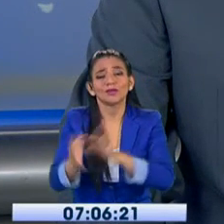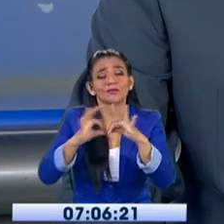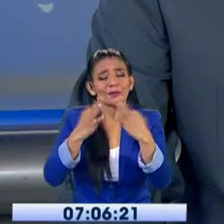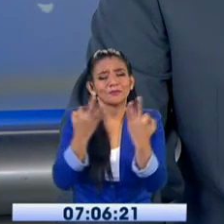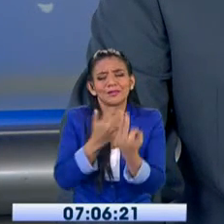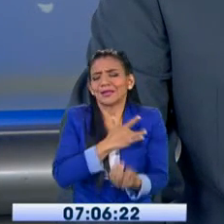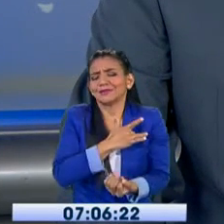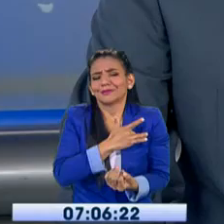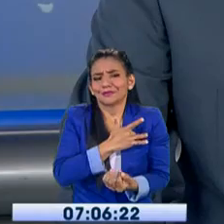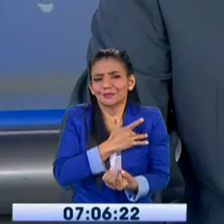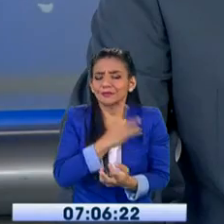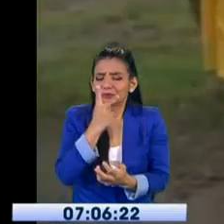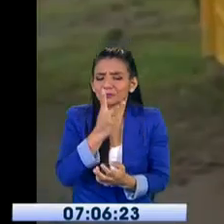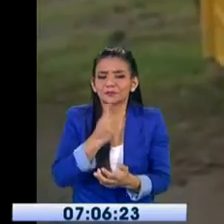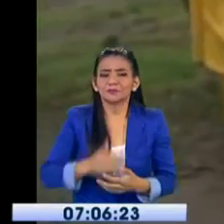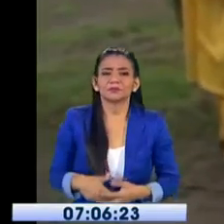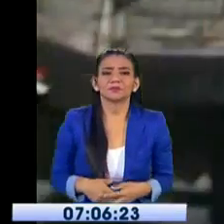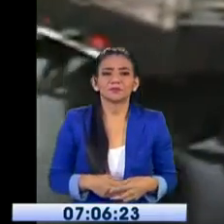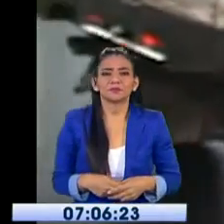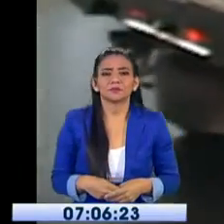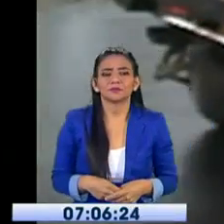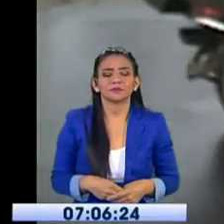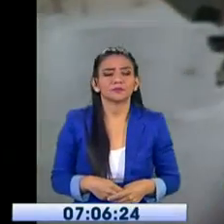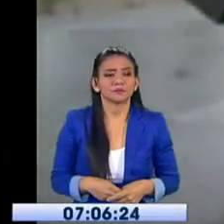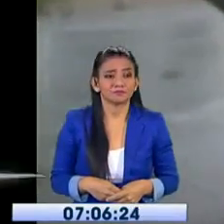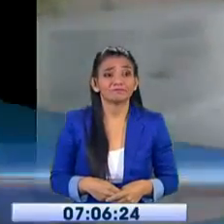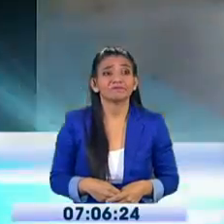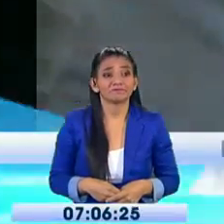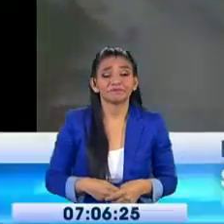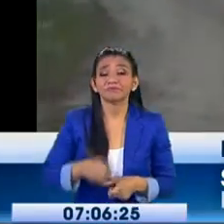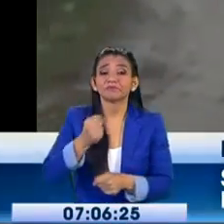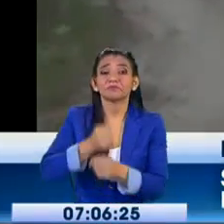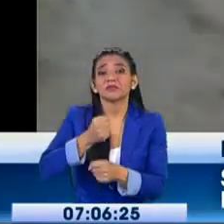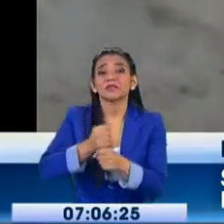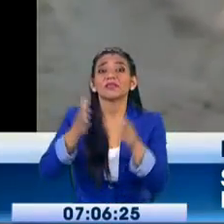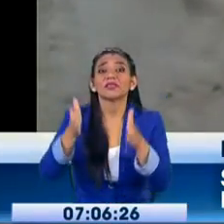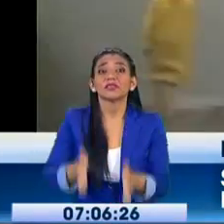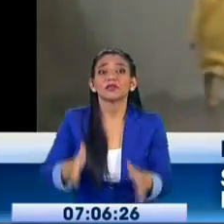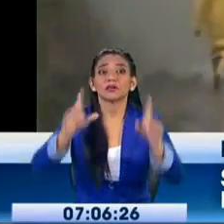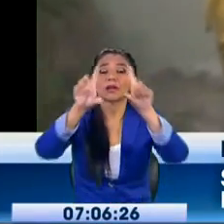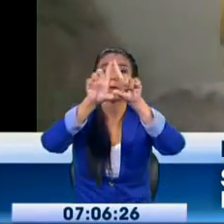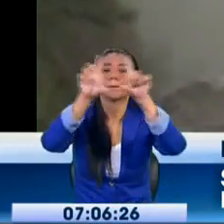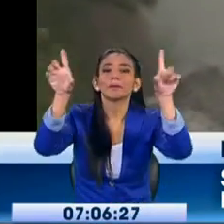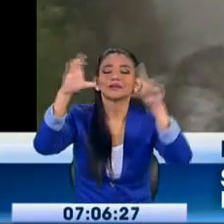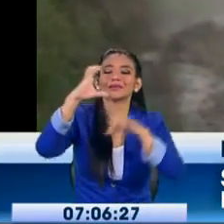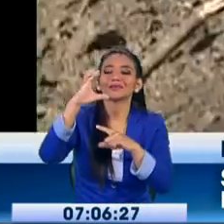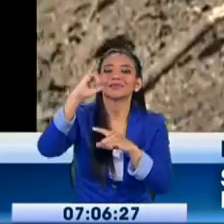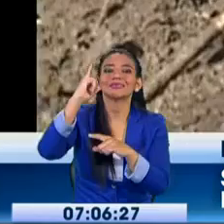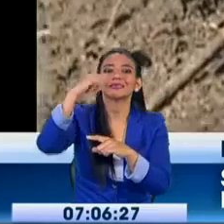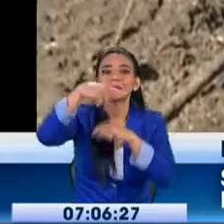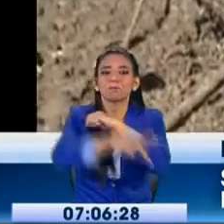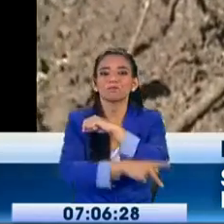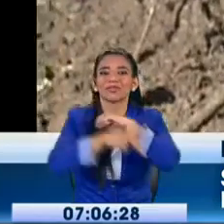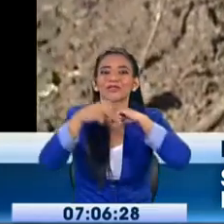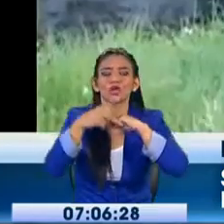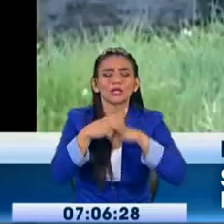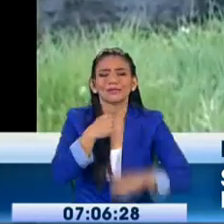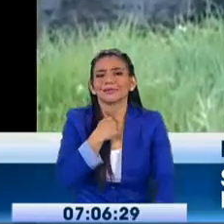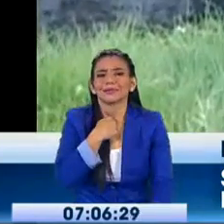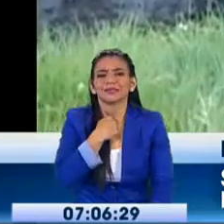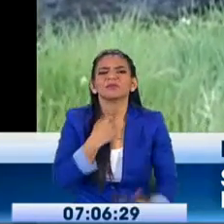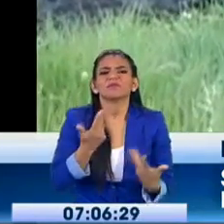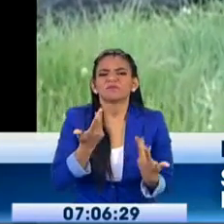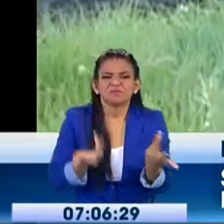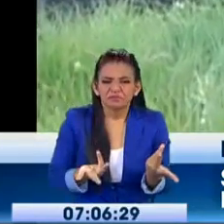sus familiares. Los momentos que vivieron los trabajadores de la empresa Cipetrol los dejarán marcados. Uno